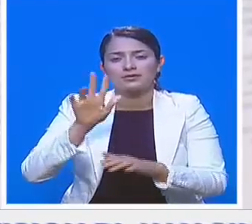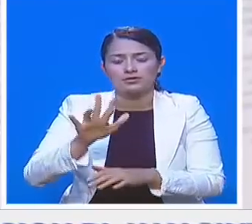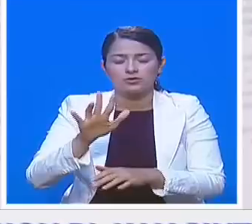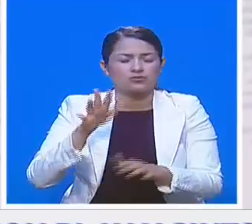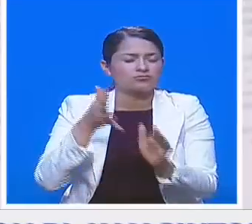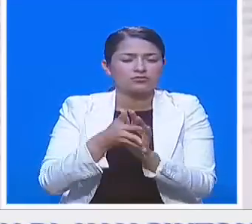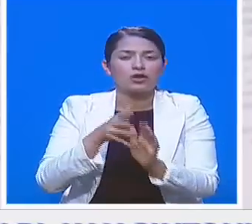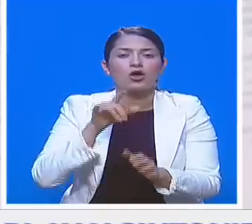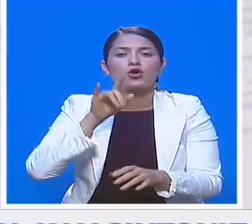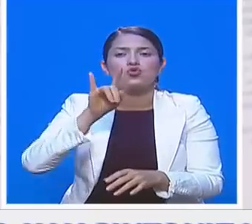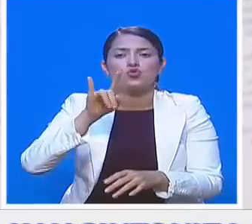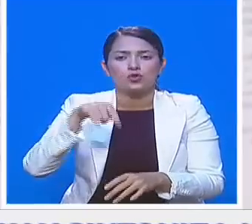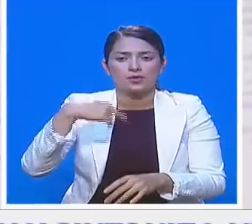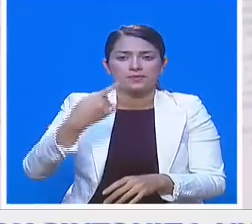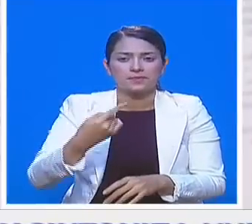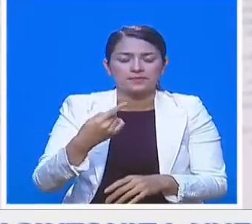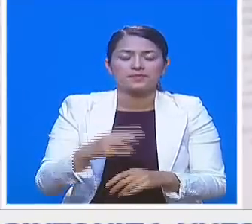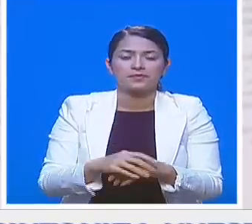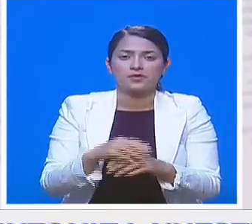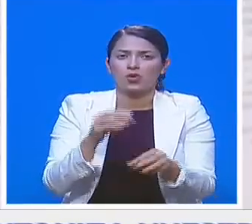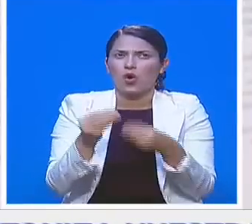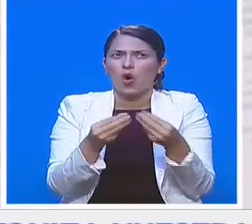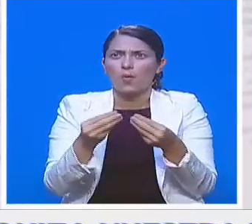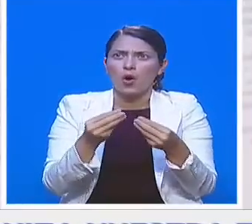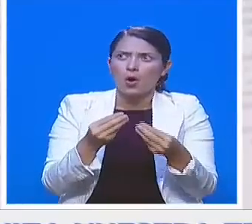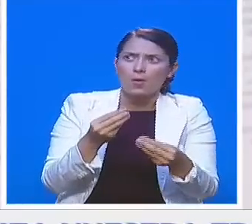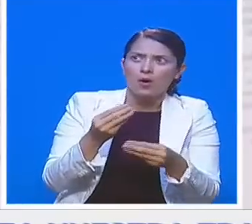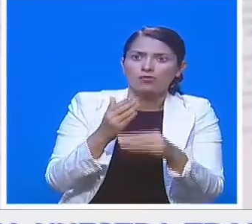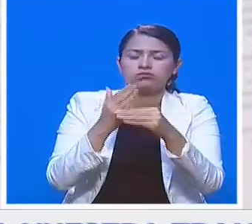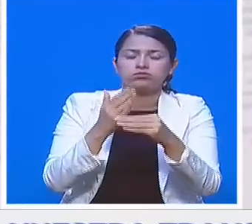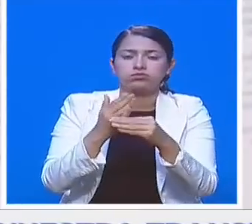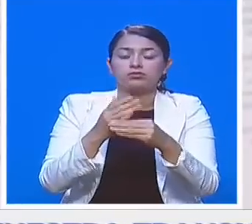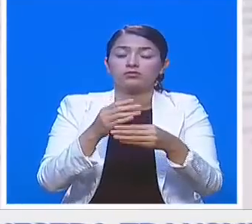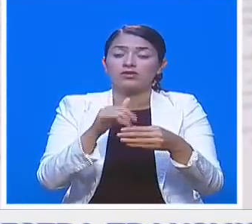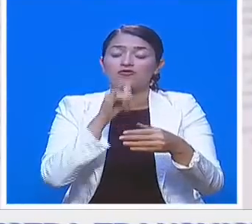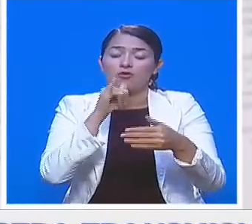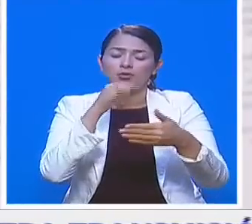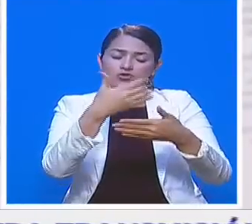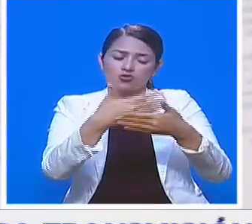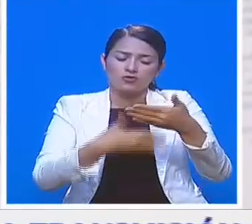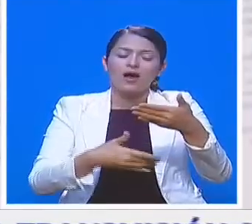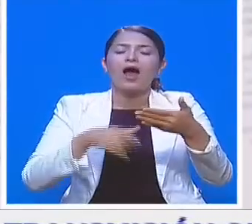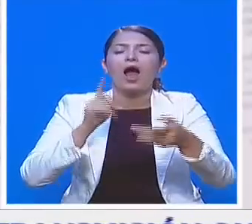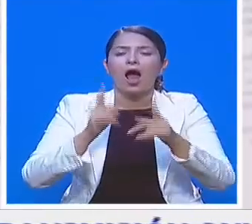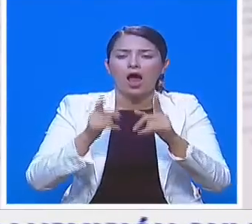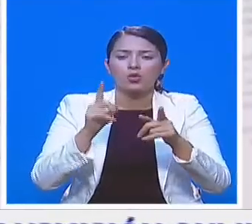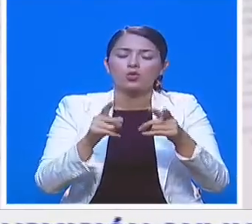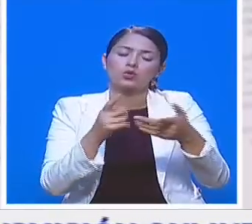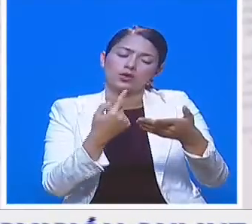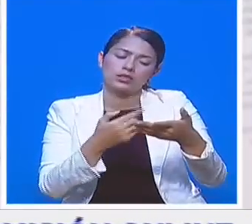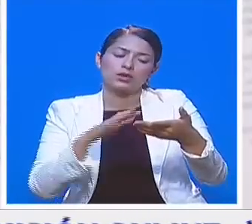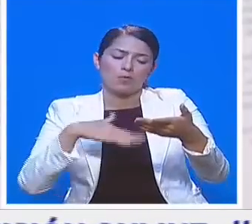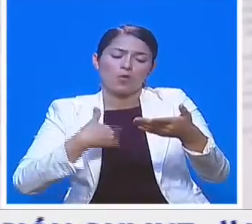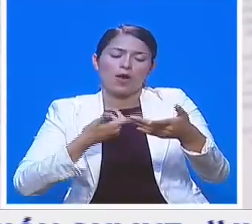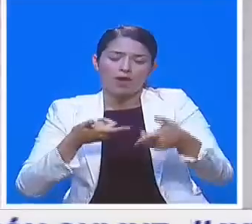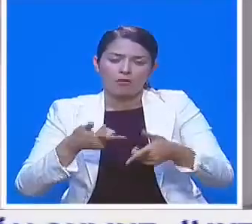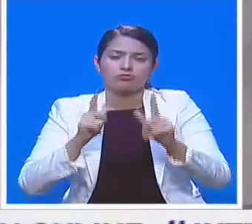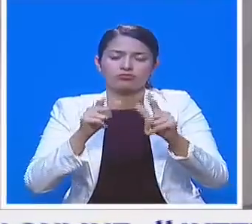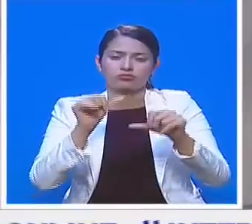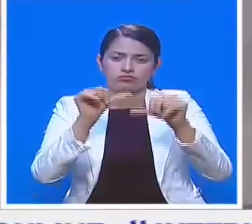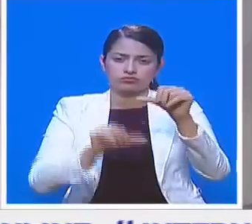Aunque no hay forma de apelar esta medida, en el comunicado hay una serie de excepciones que les mostramos a